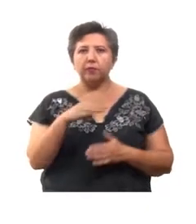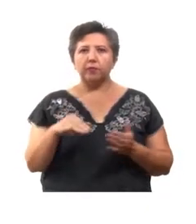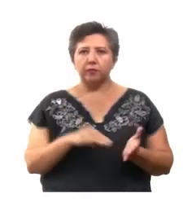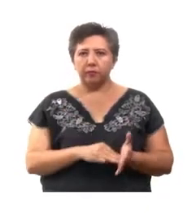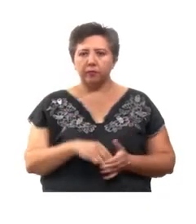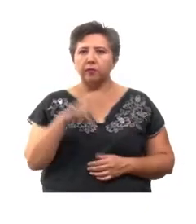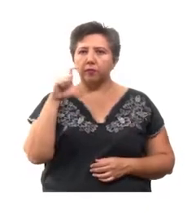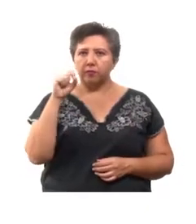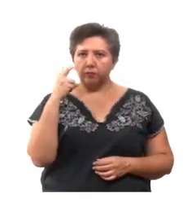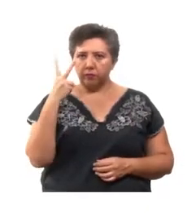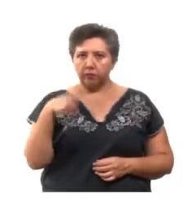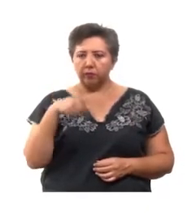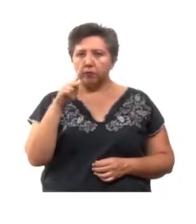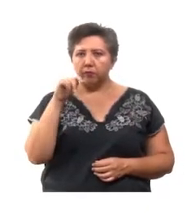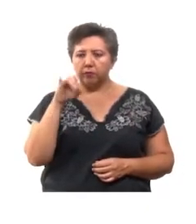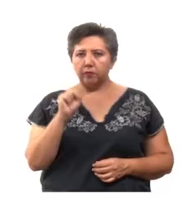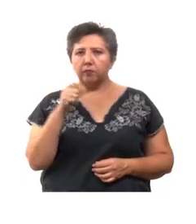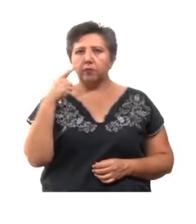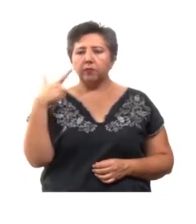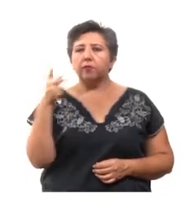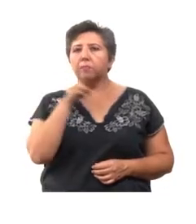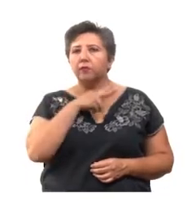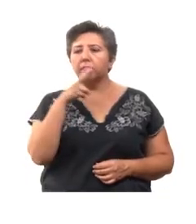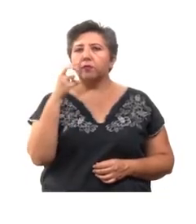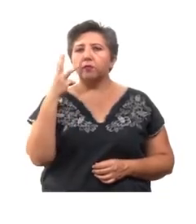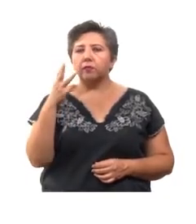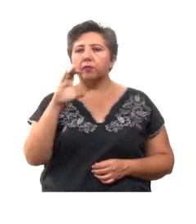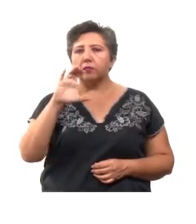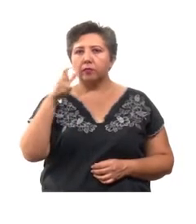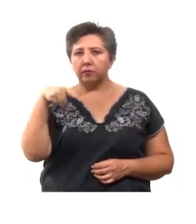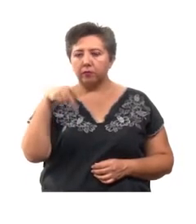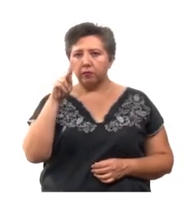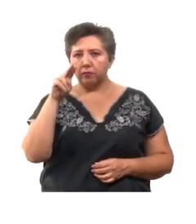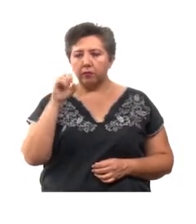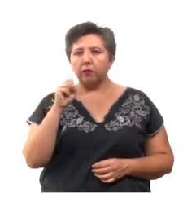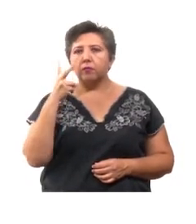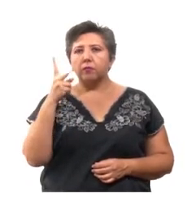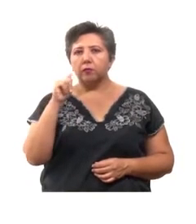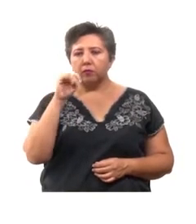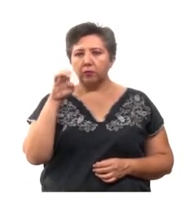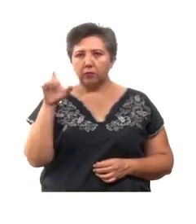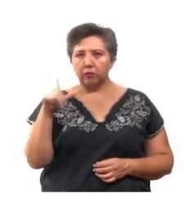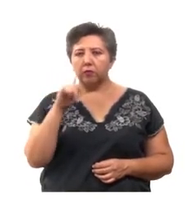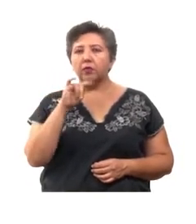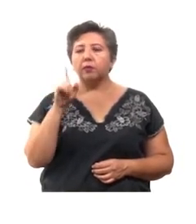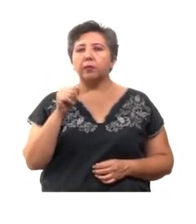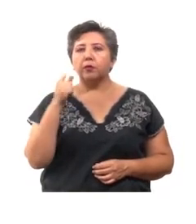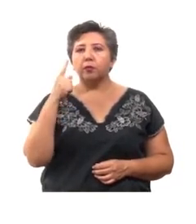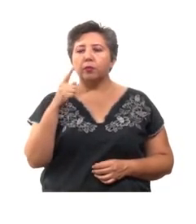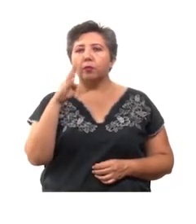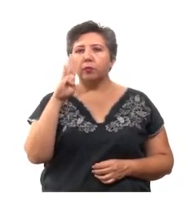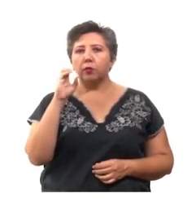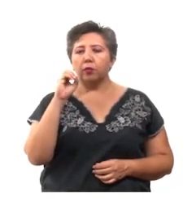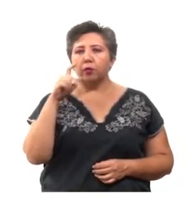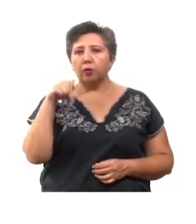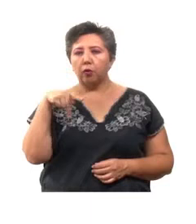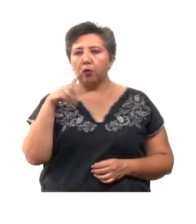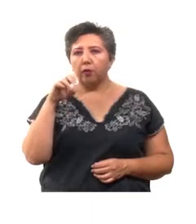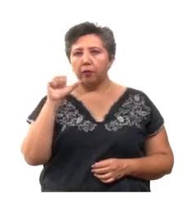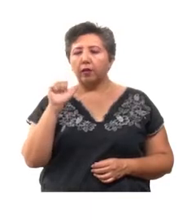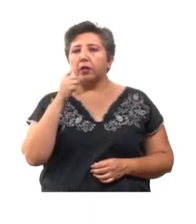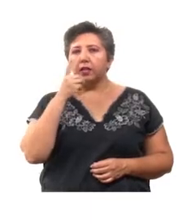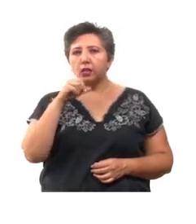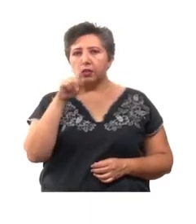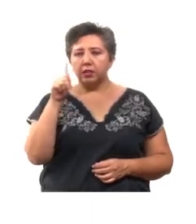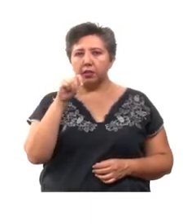Mérida, 22 en Canacín, 7 en Valladolid, 3 en Chancom, 2 en Ticul y Tizimín, 1 en Bocobá, Cenotillo,